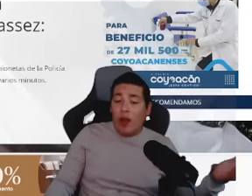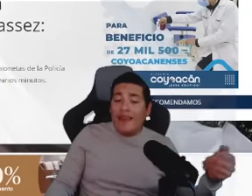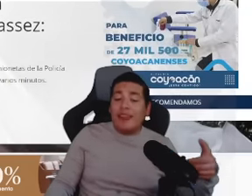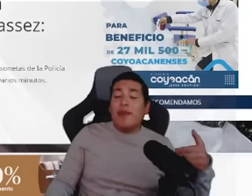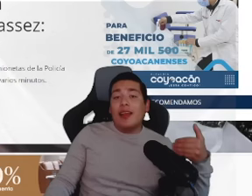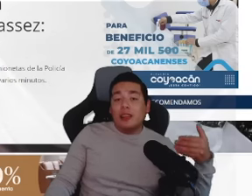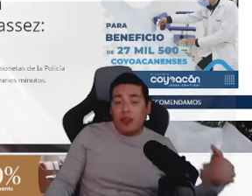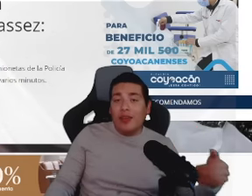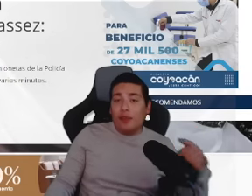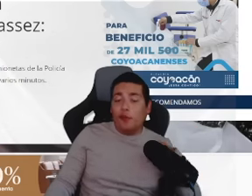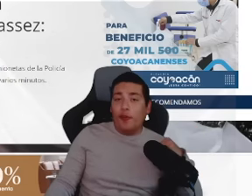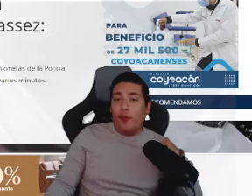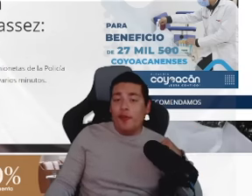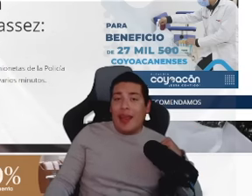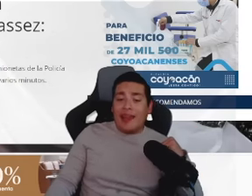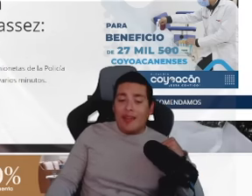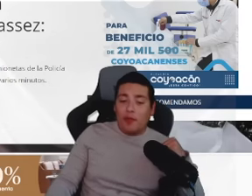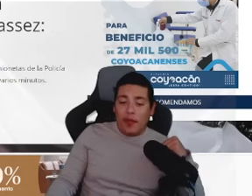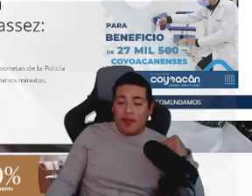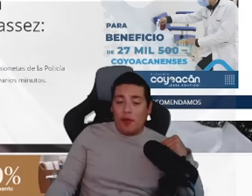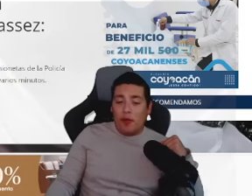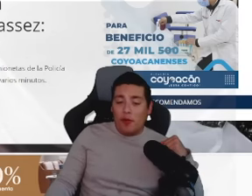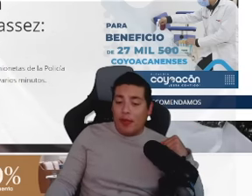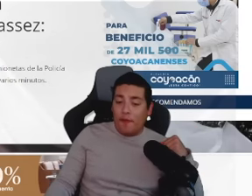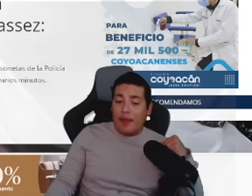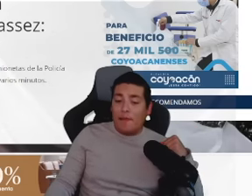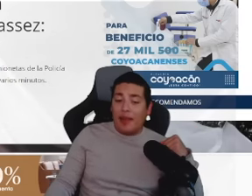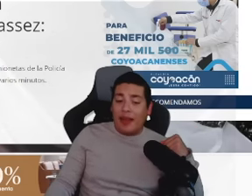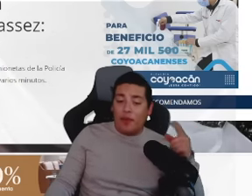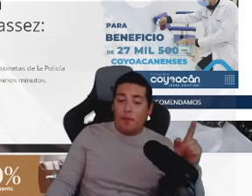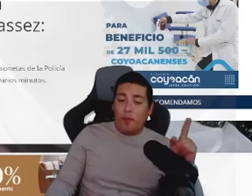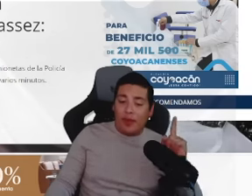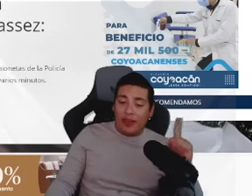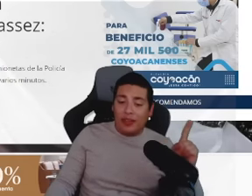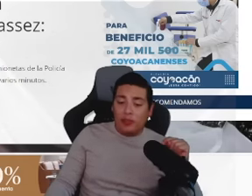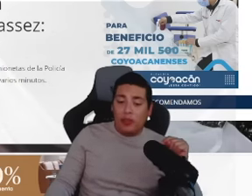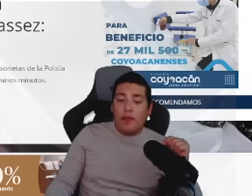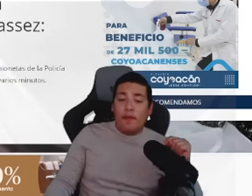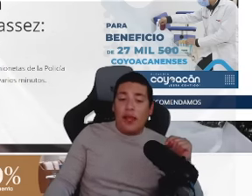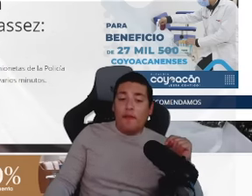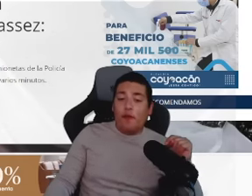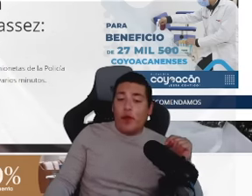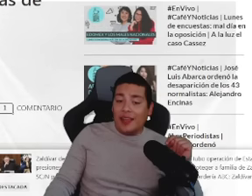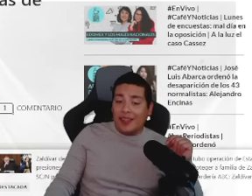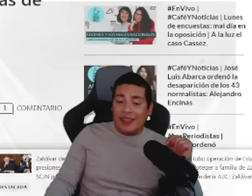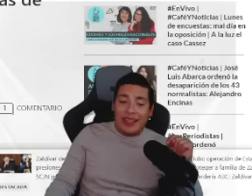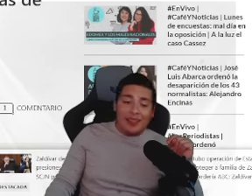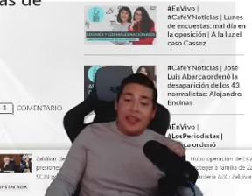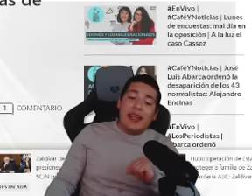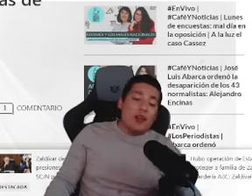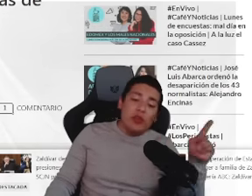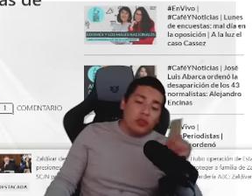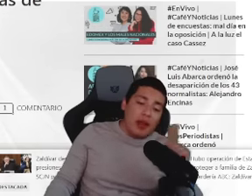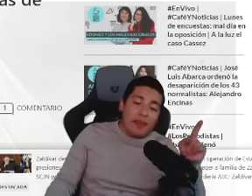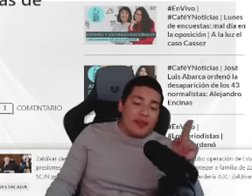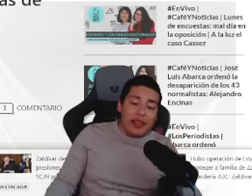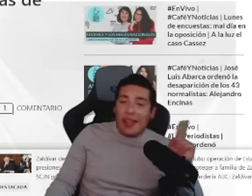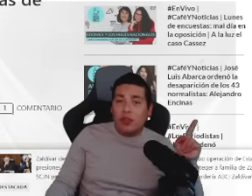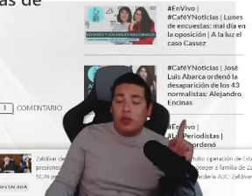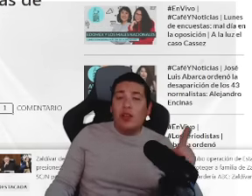reveló la intimidación que sufrió en el gobierno de felipe calderón por el caso de florence cassez y no